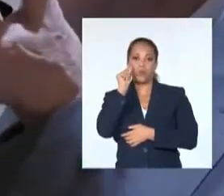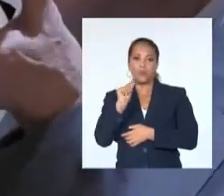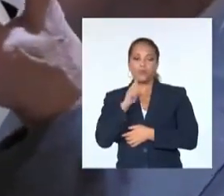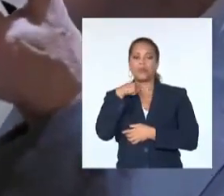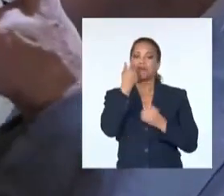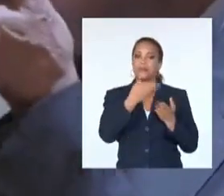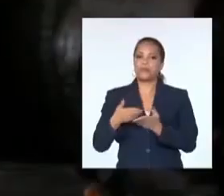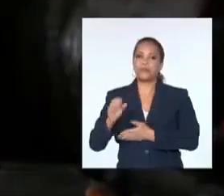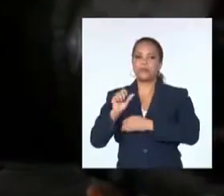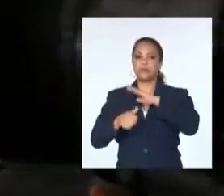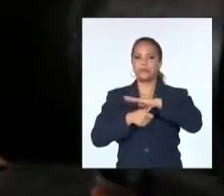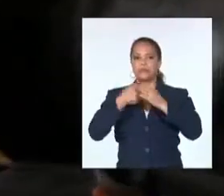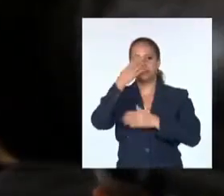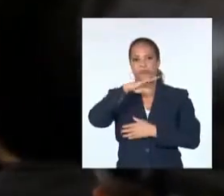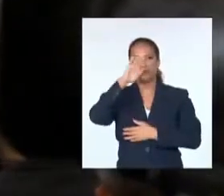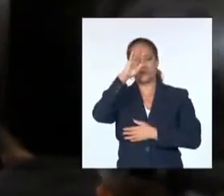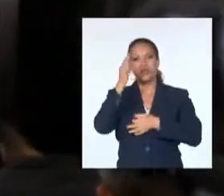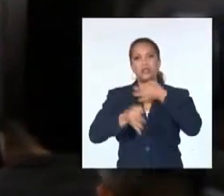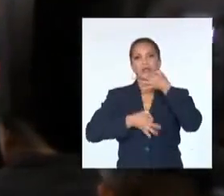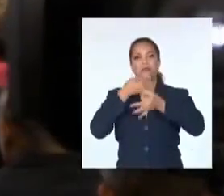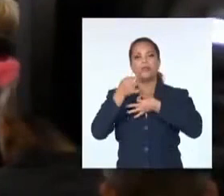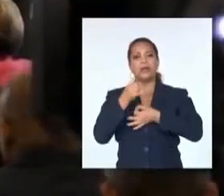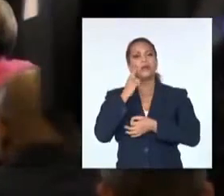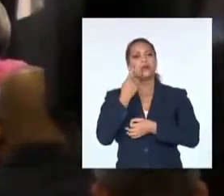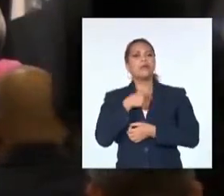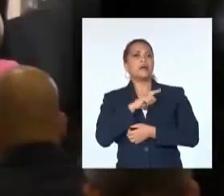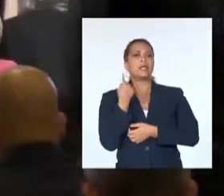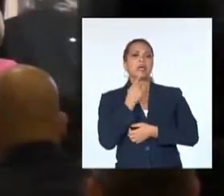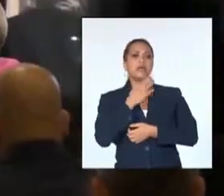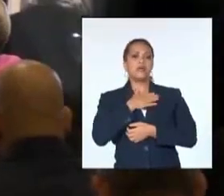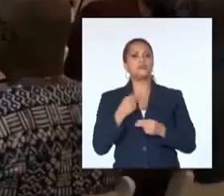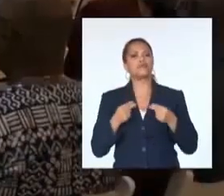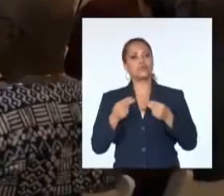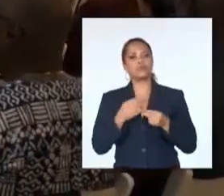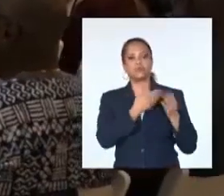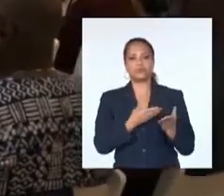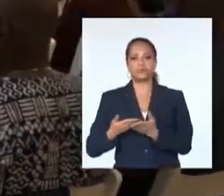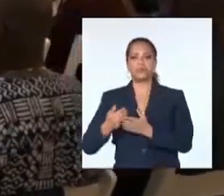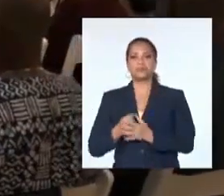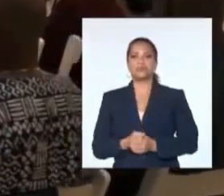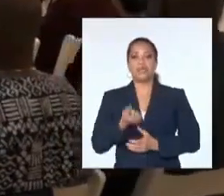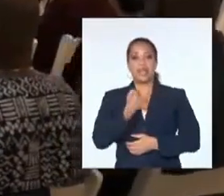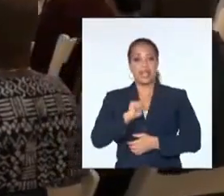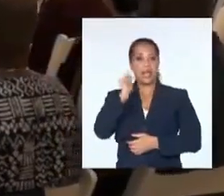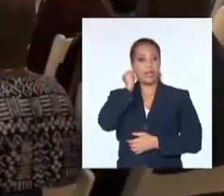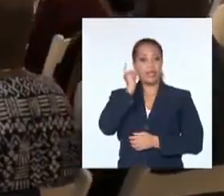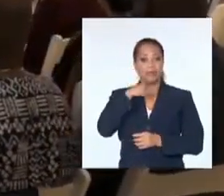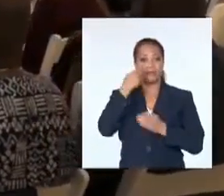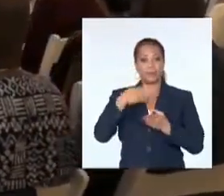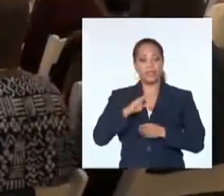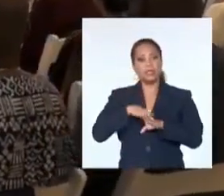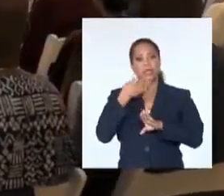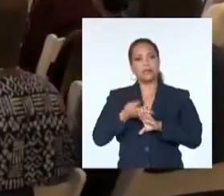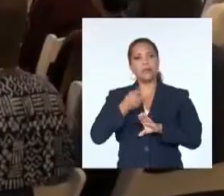bienvenida al presidente cubano y le expresaron que constituía para ellos un honor recibirlo. La hija de Malcolm X, luego de pronunciar